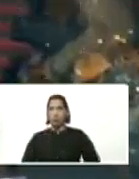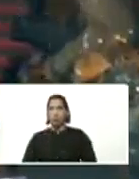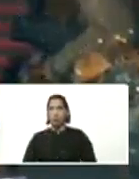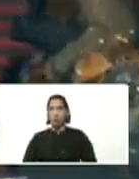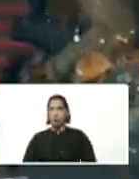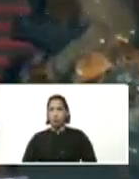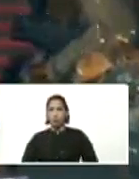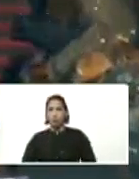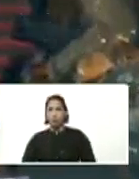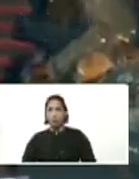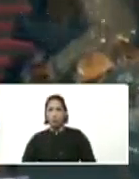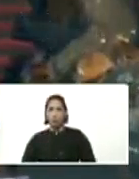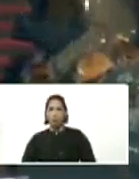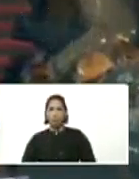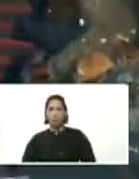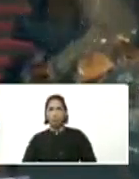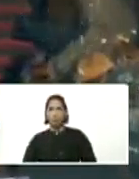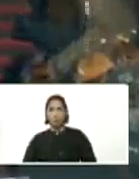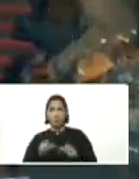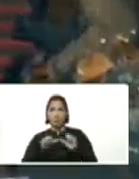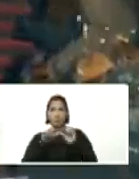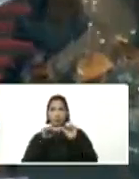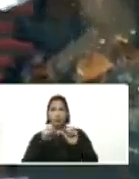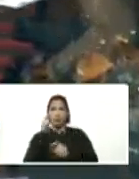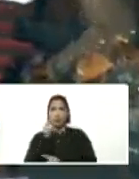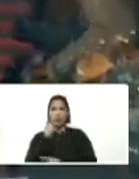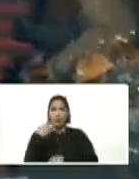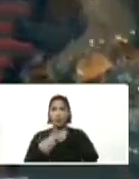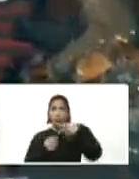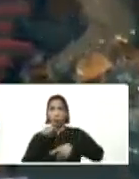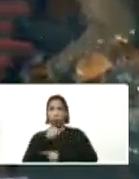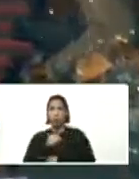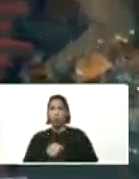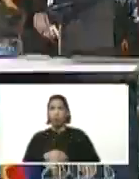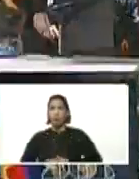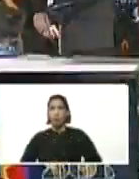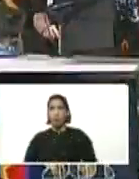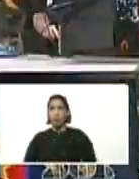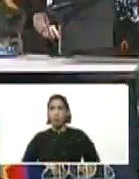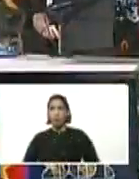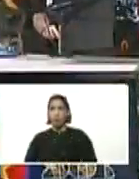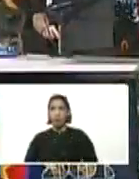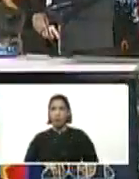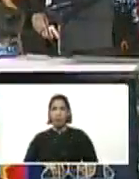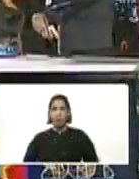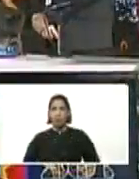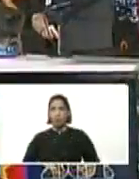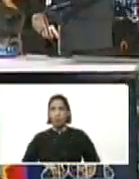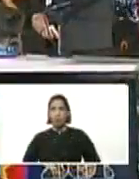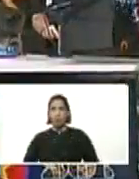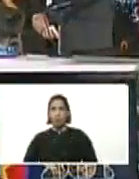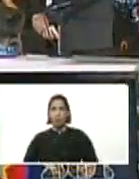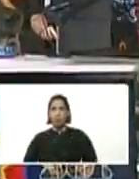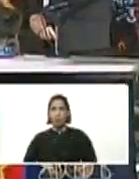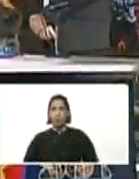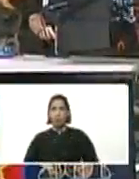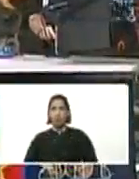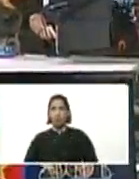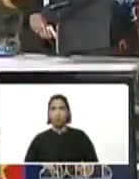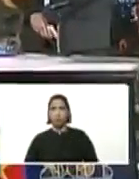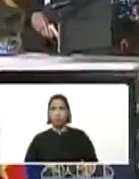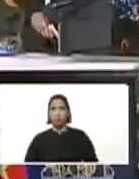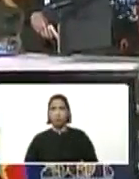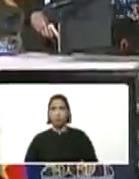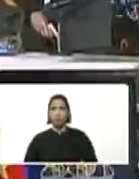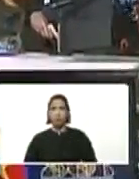y tarea y perseverante tarea revolucionario. Alí Primera, biografía documentada. Bueno, todos estos